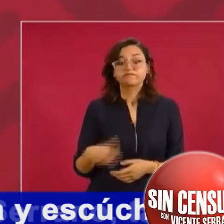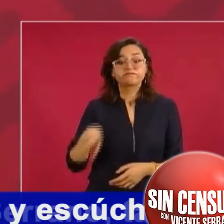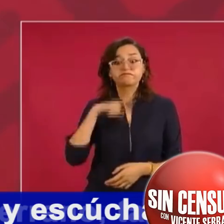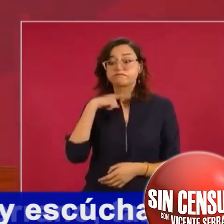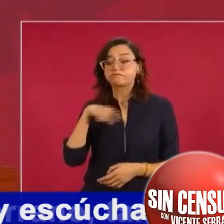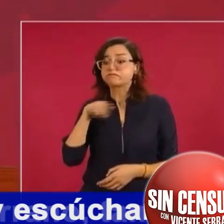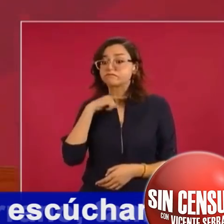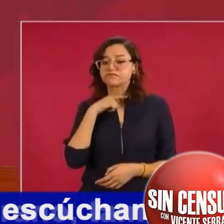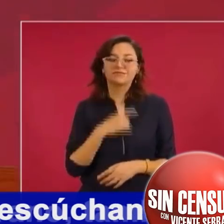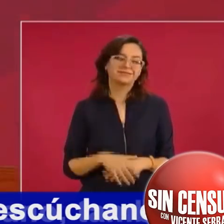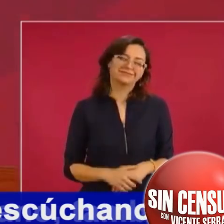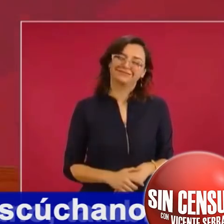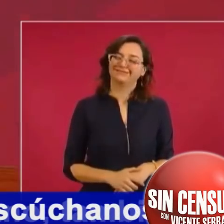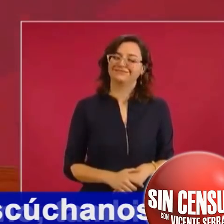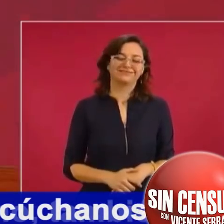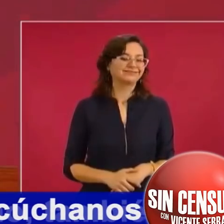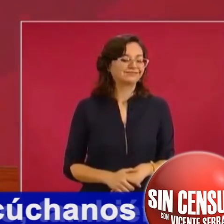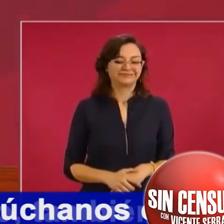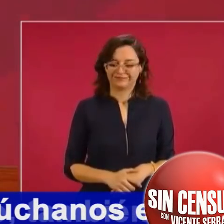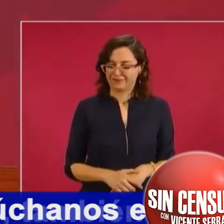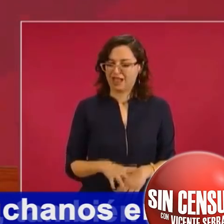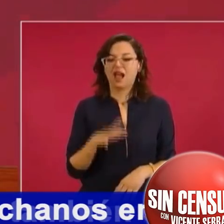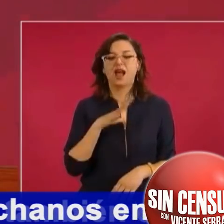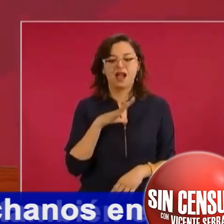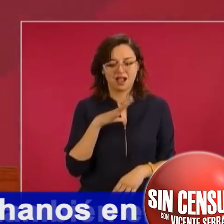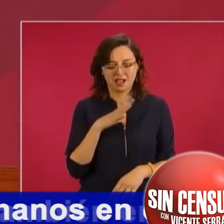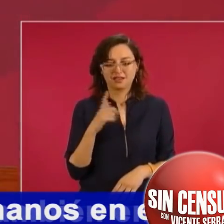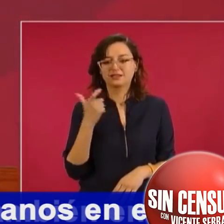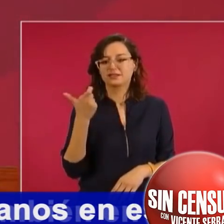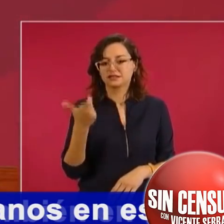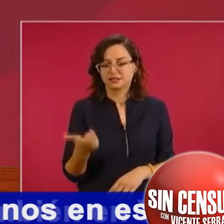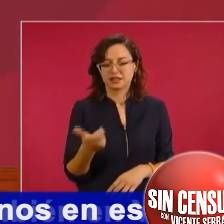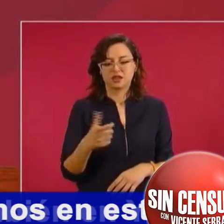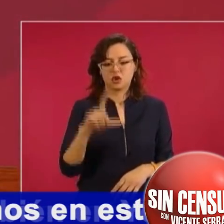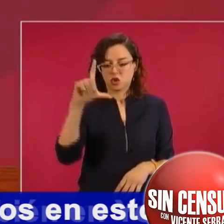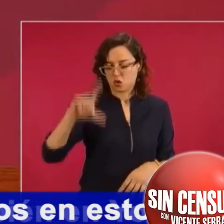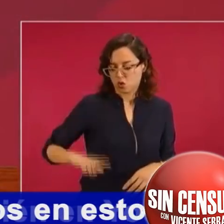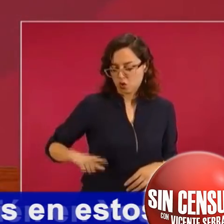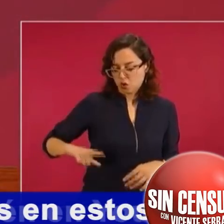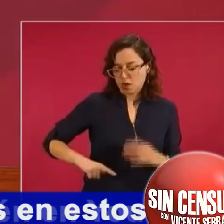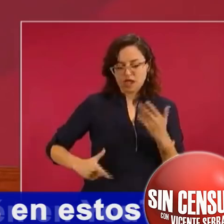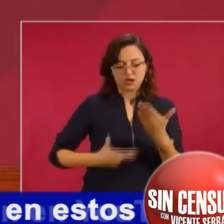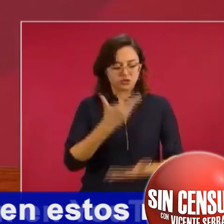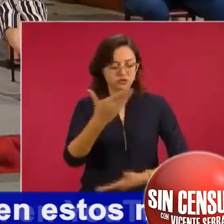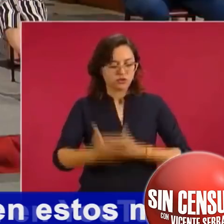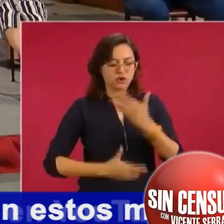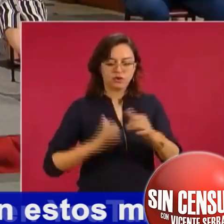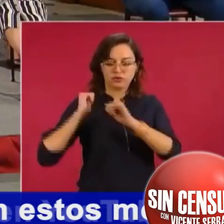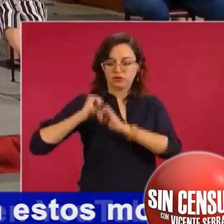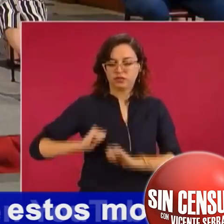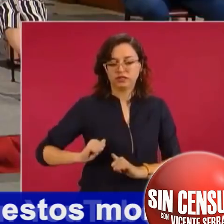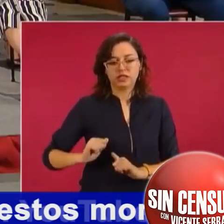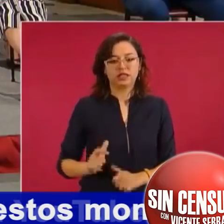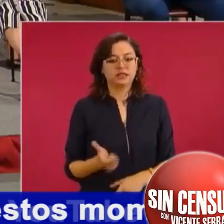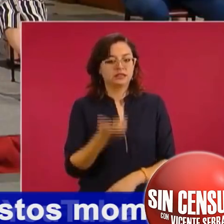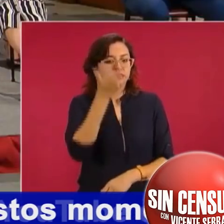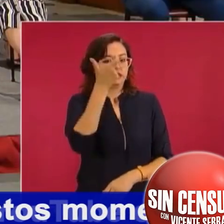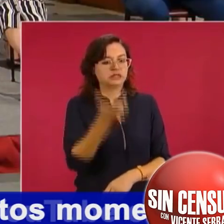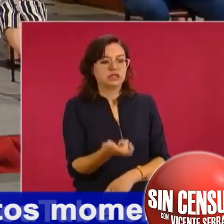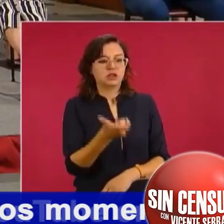los sueldos de los altos funcionarios públicos. ¿Qué decían siempre? Dos